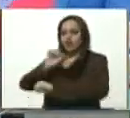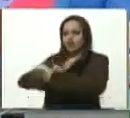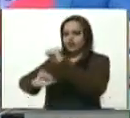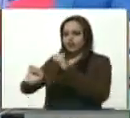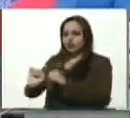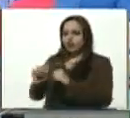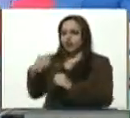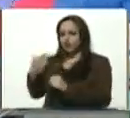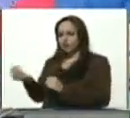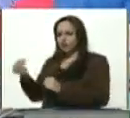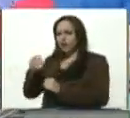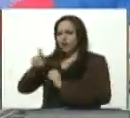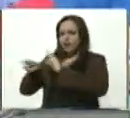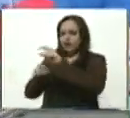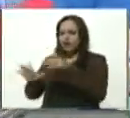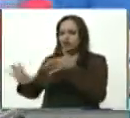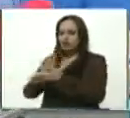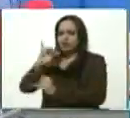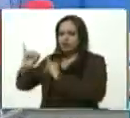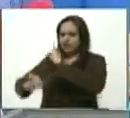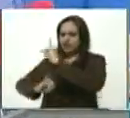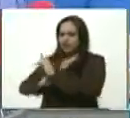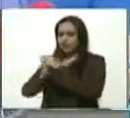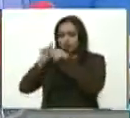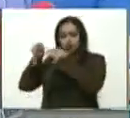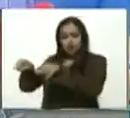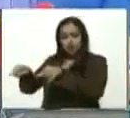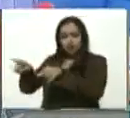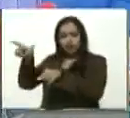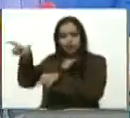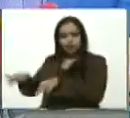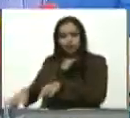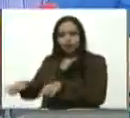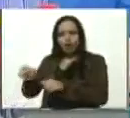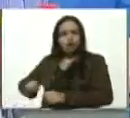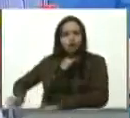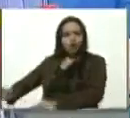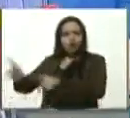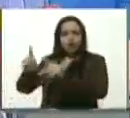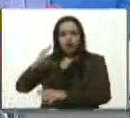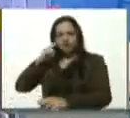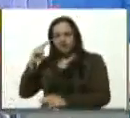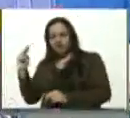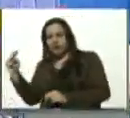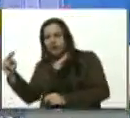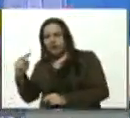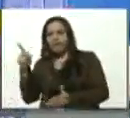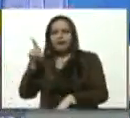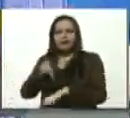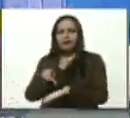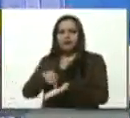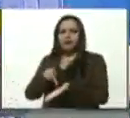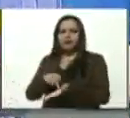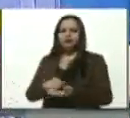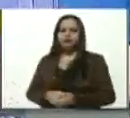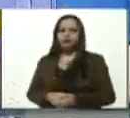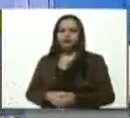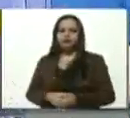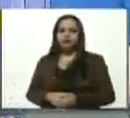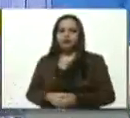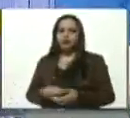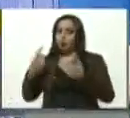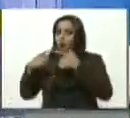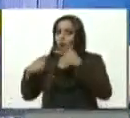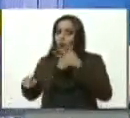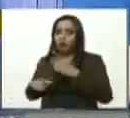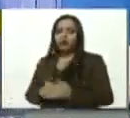hacía Michelle en el ámbito internacional. Usted que ha tenido también oportunidades de participar y estar en otras